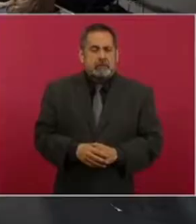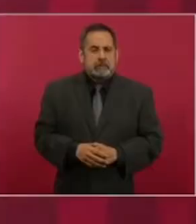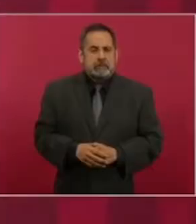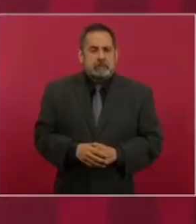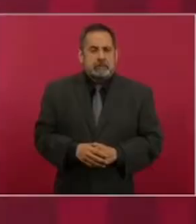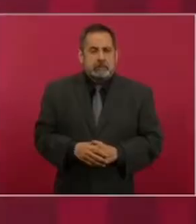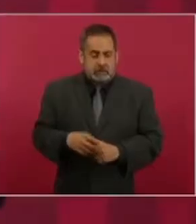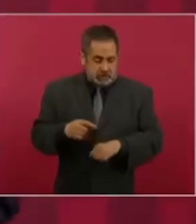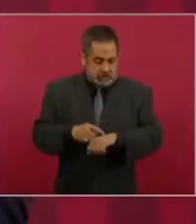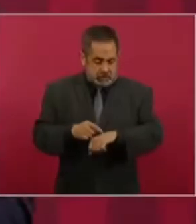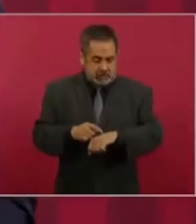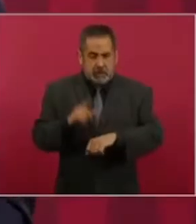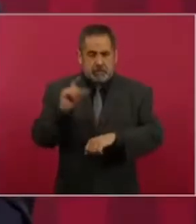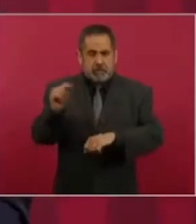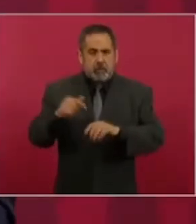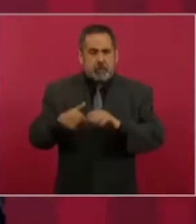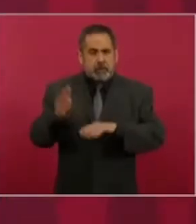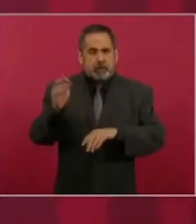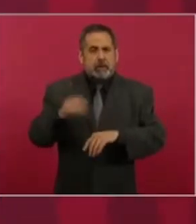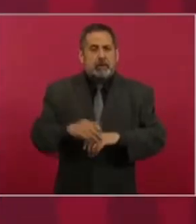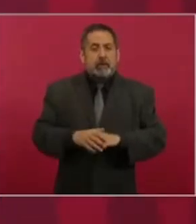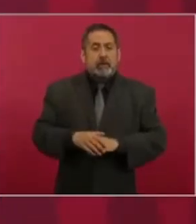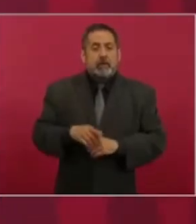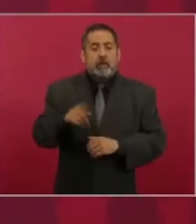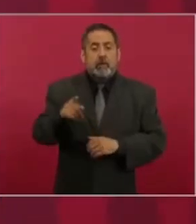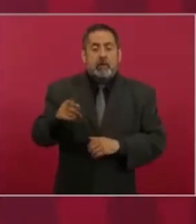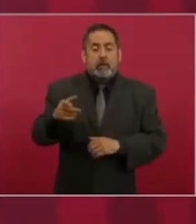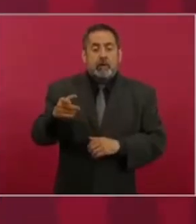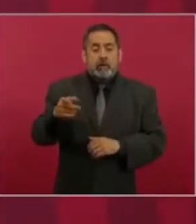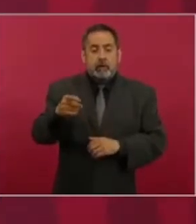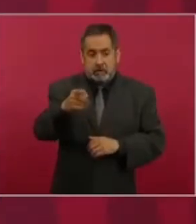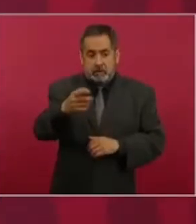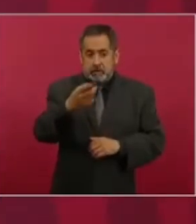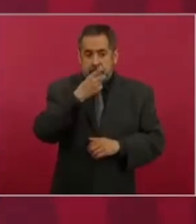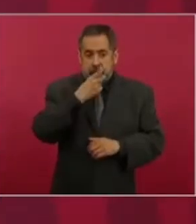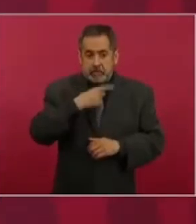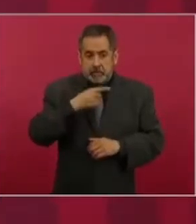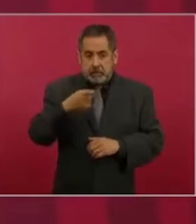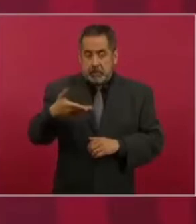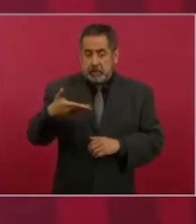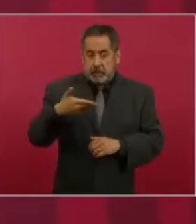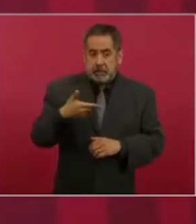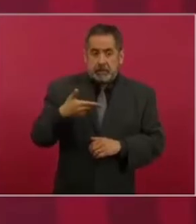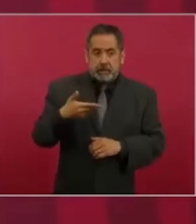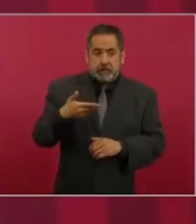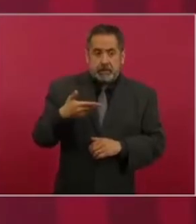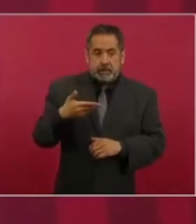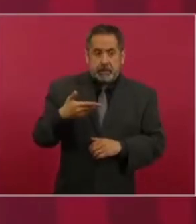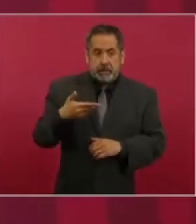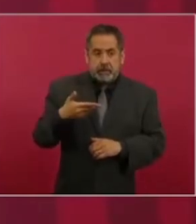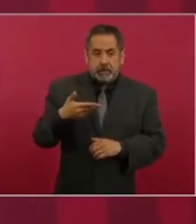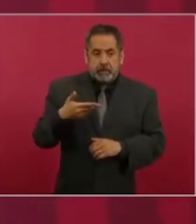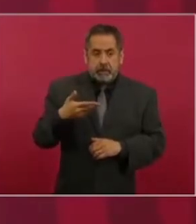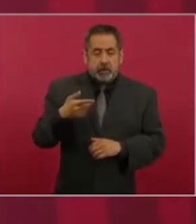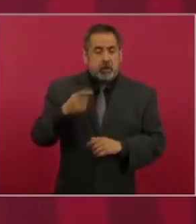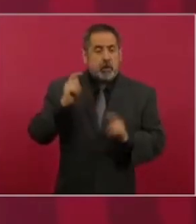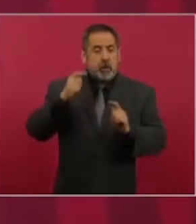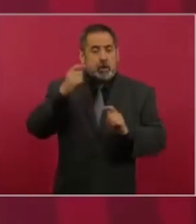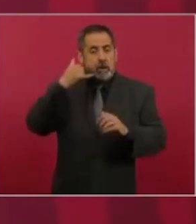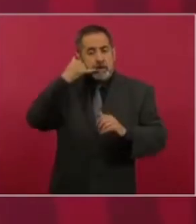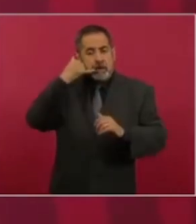Ya me voy a ir ahora, porque me pides, me pidieron, tengo una